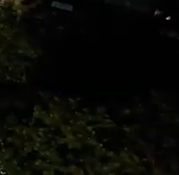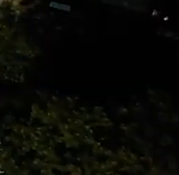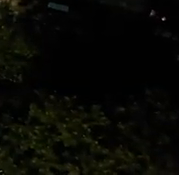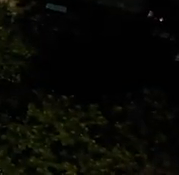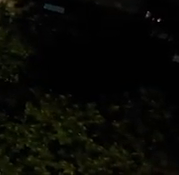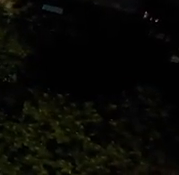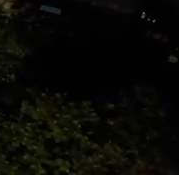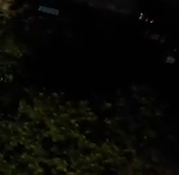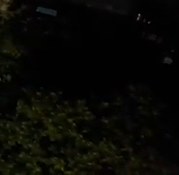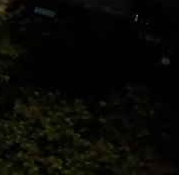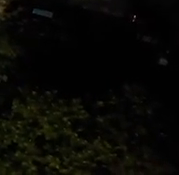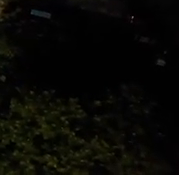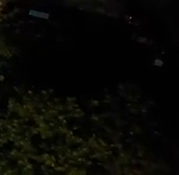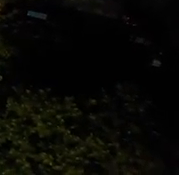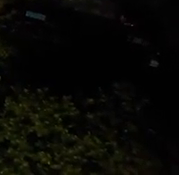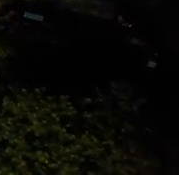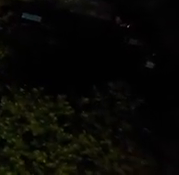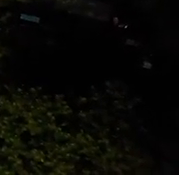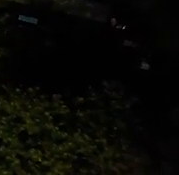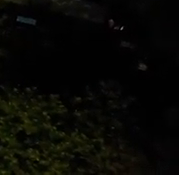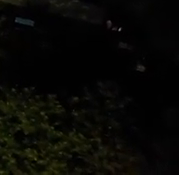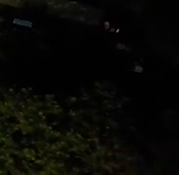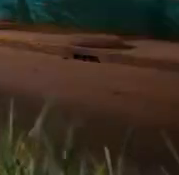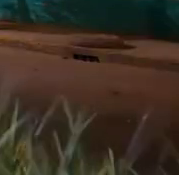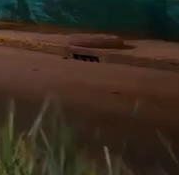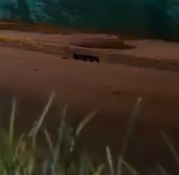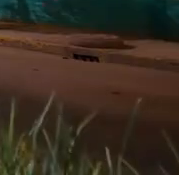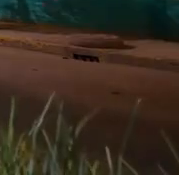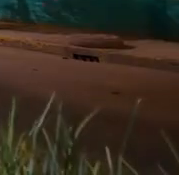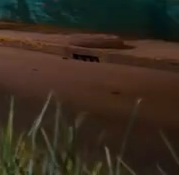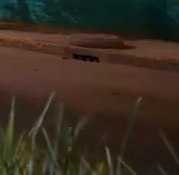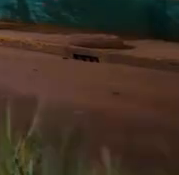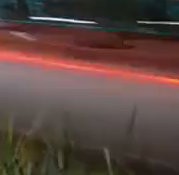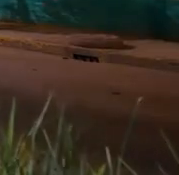Ciudad de México, ciudad innovadora y de derechos.